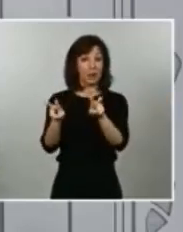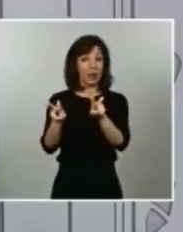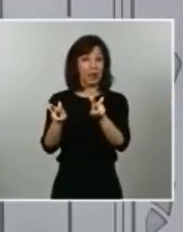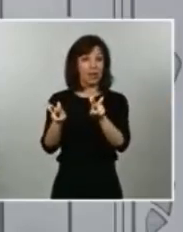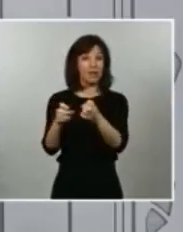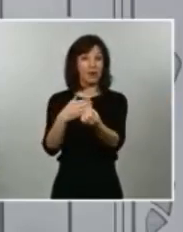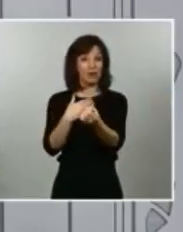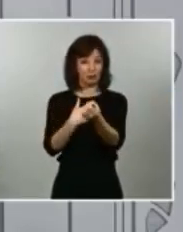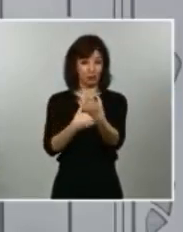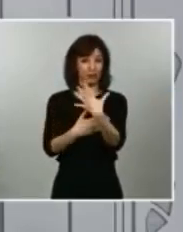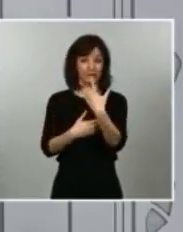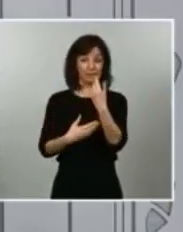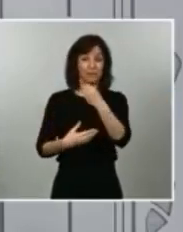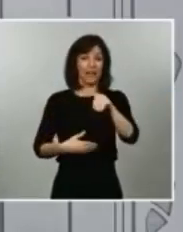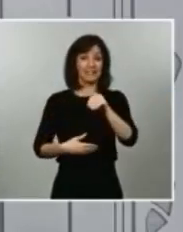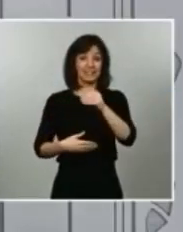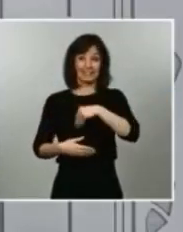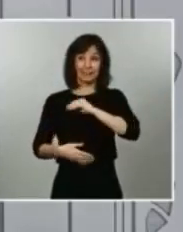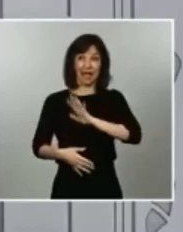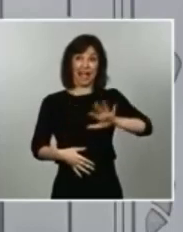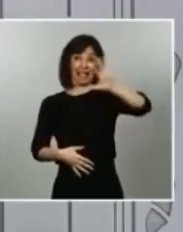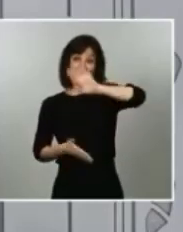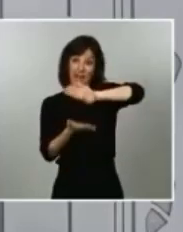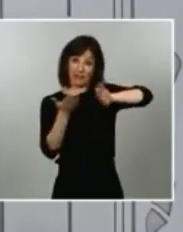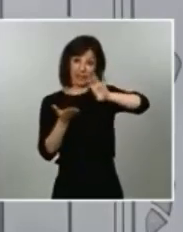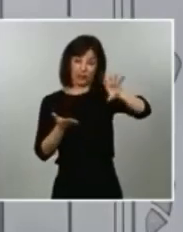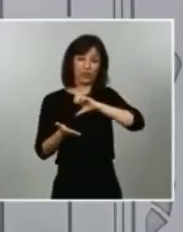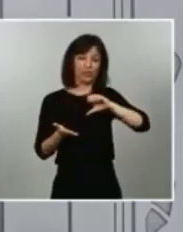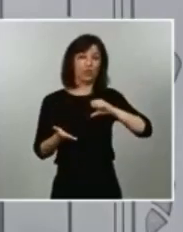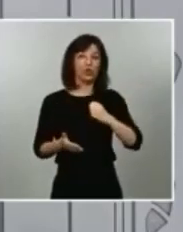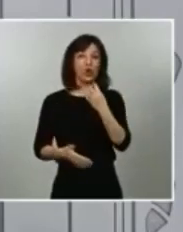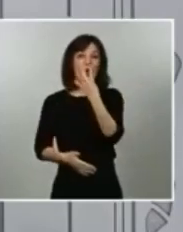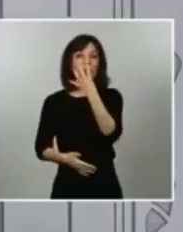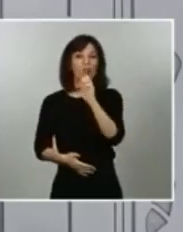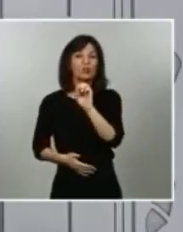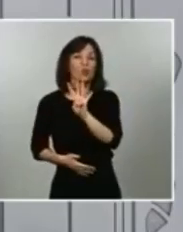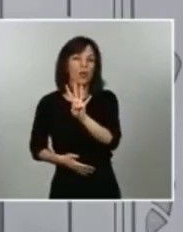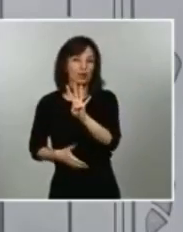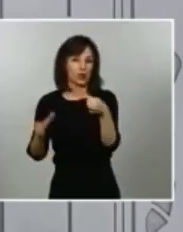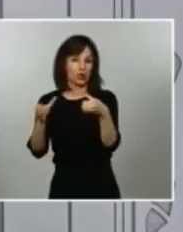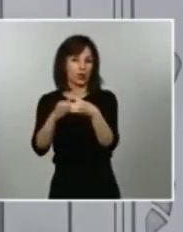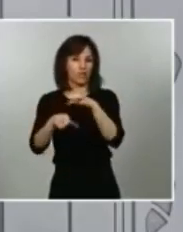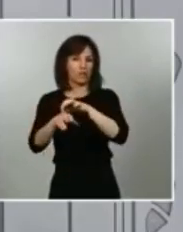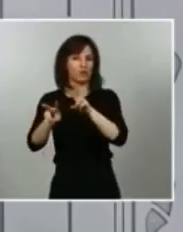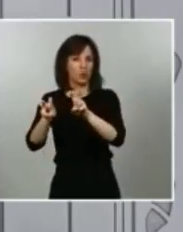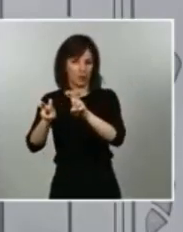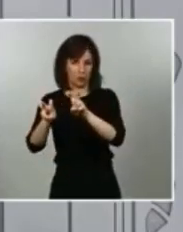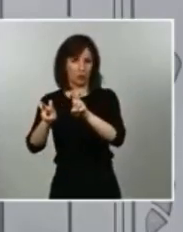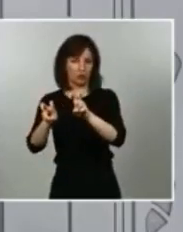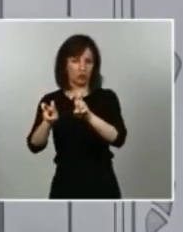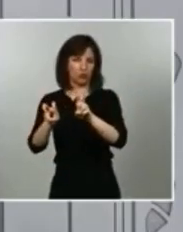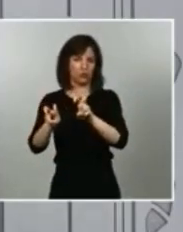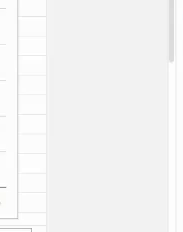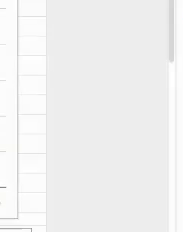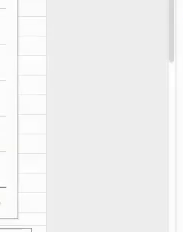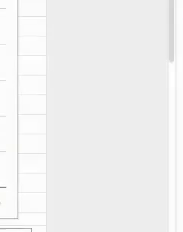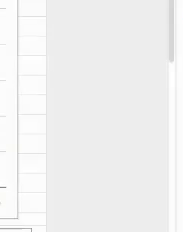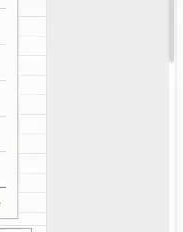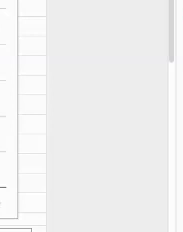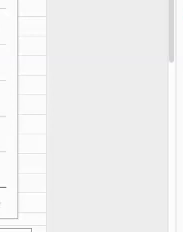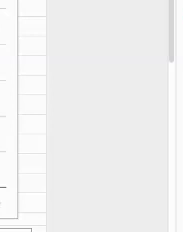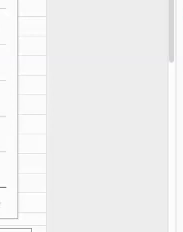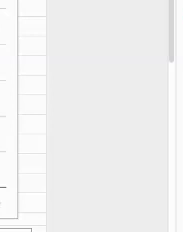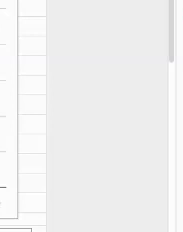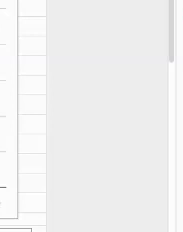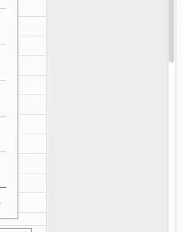del territorio de 404 nuevos casos. Lo que representaría un incremento del 0,31.